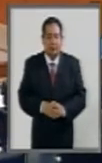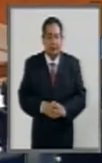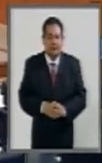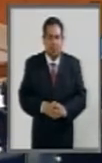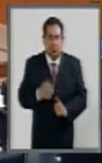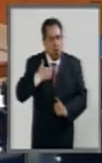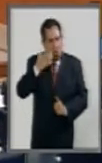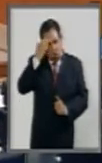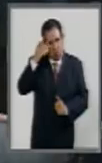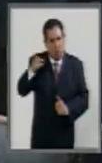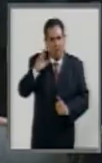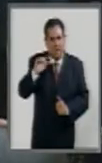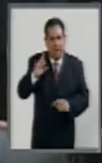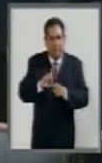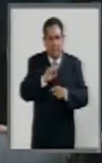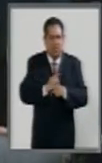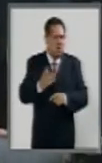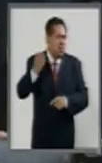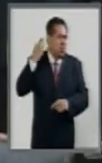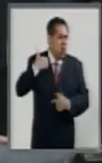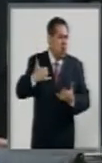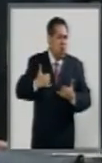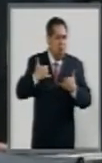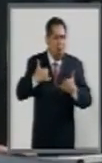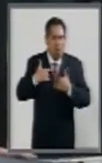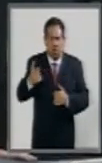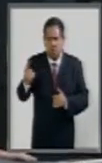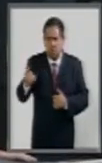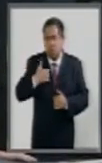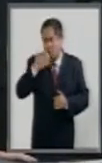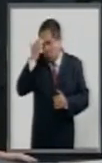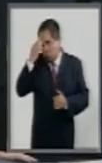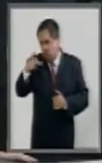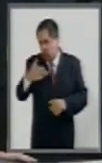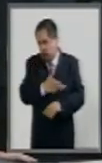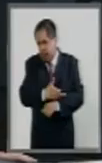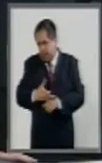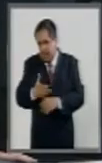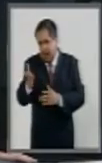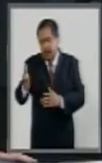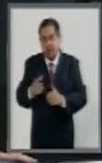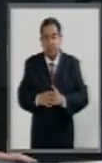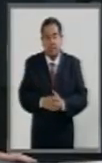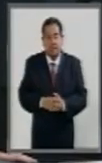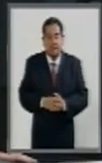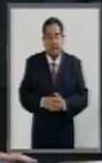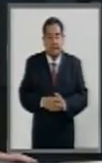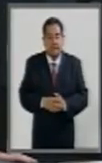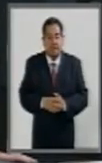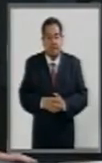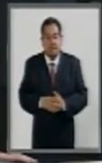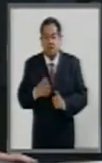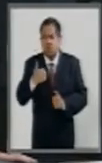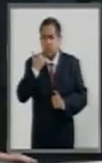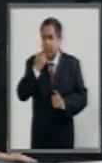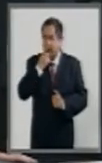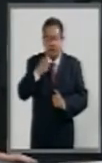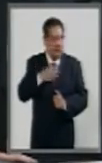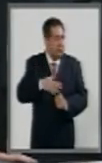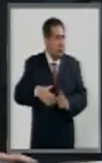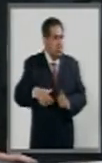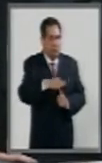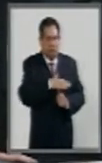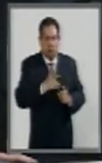Conozco a Blanca desde muy joven, conozco a su familia y quiero decir a nombre de todo mi